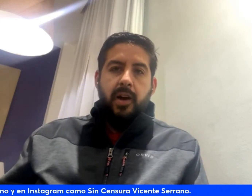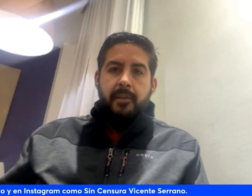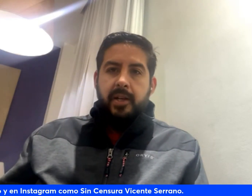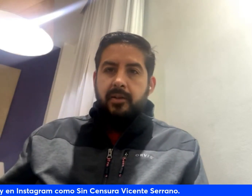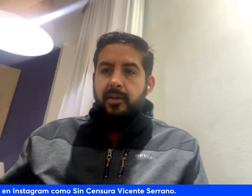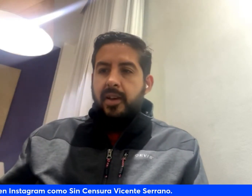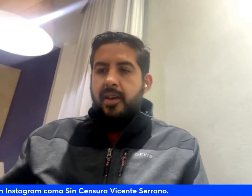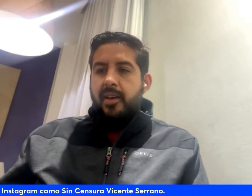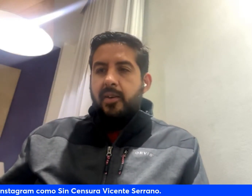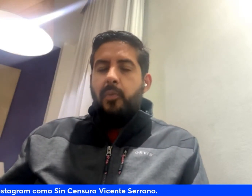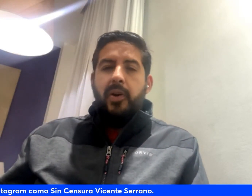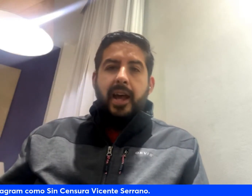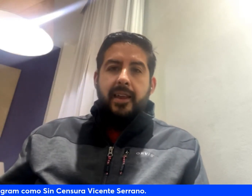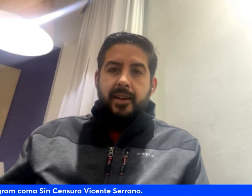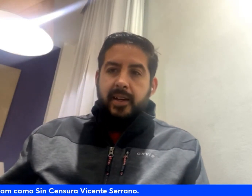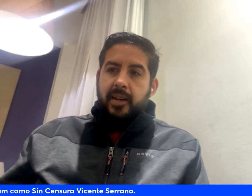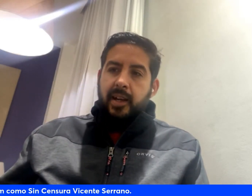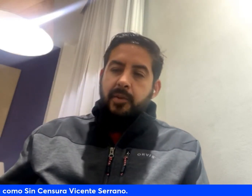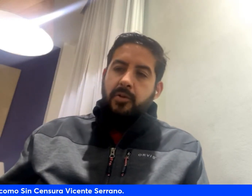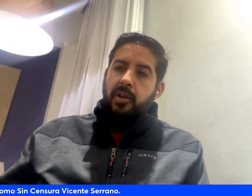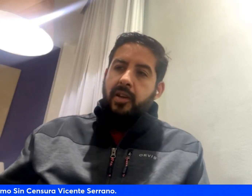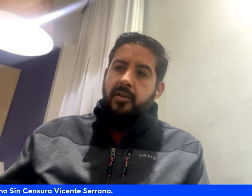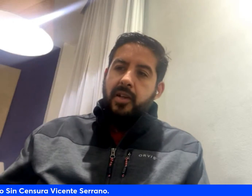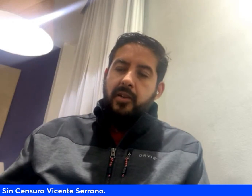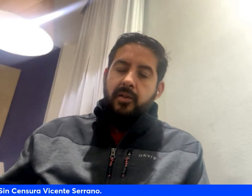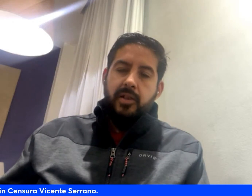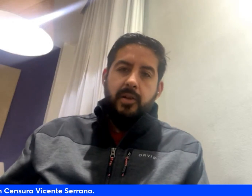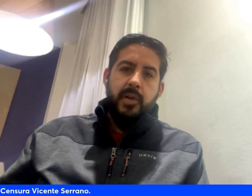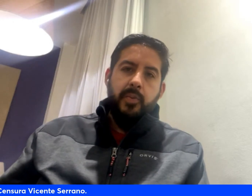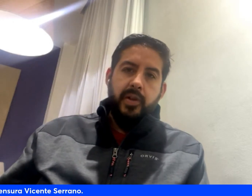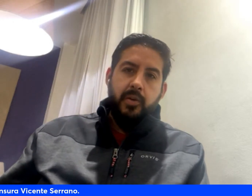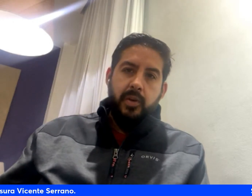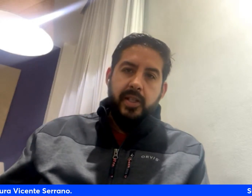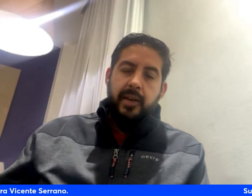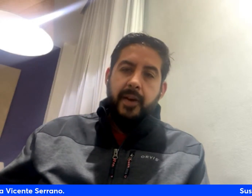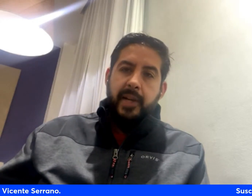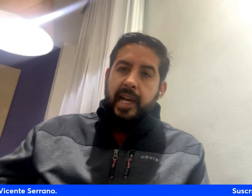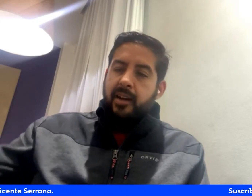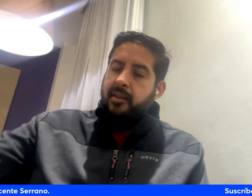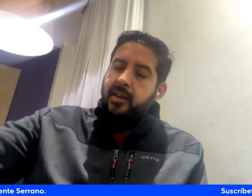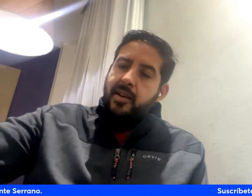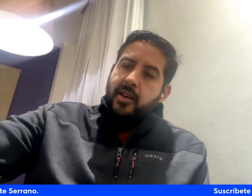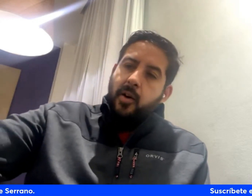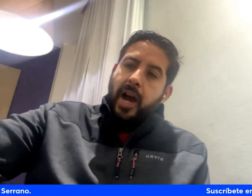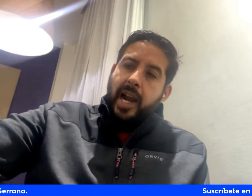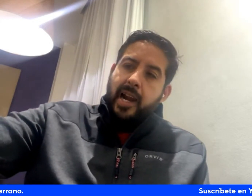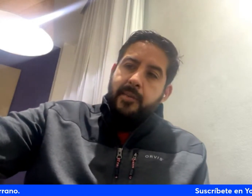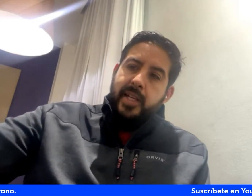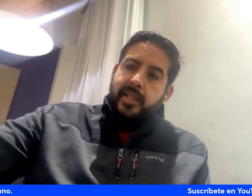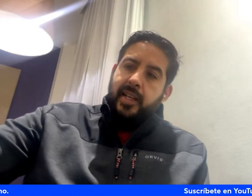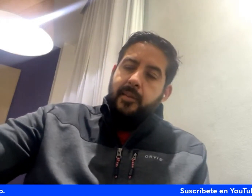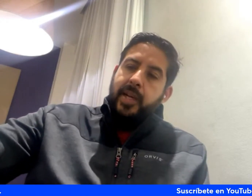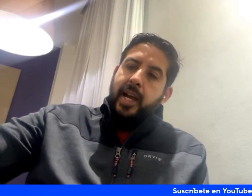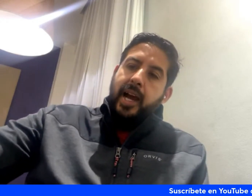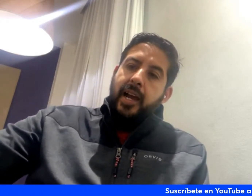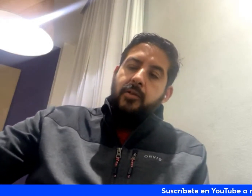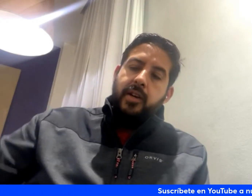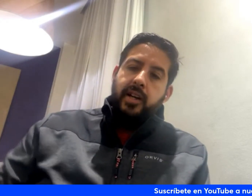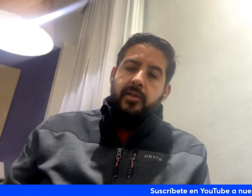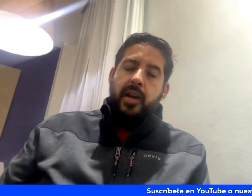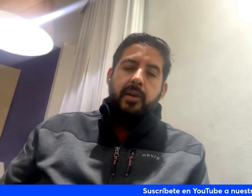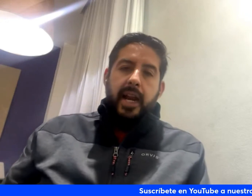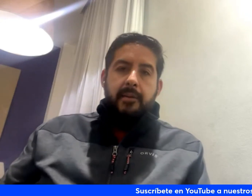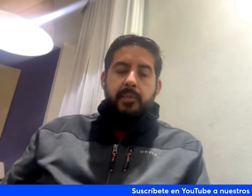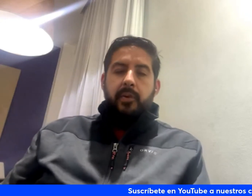cerrado, endogámico. No por nada en el gremio jurídico se le conoce como el poder judicial familiar. Ojalá la ministra también haga